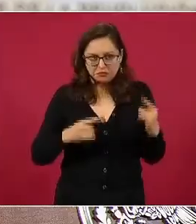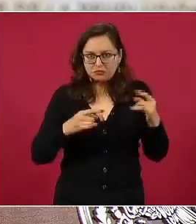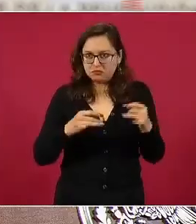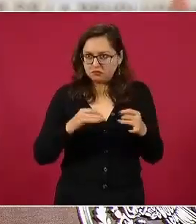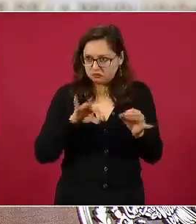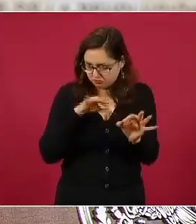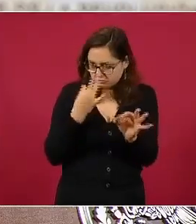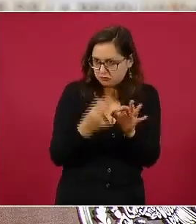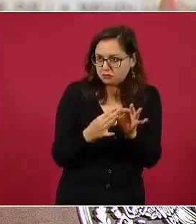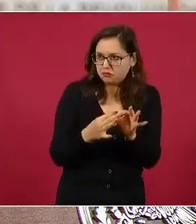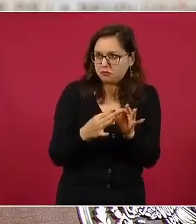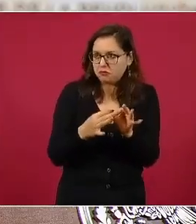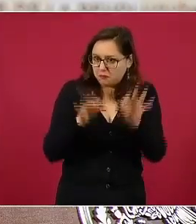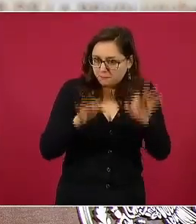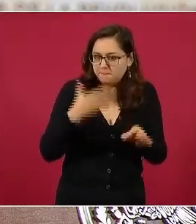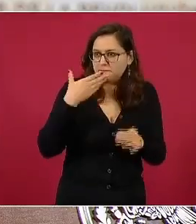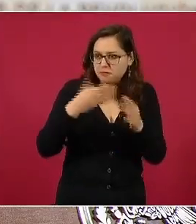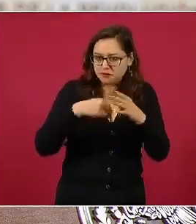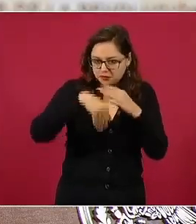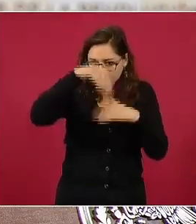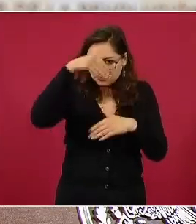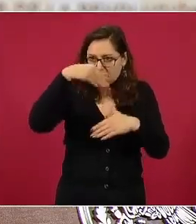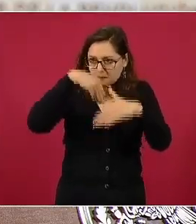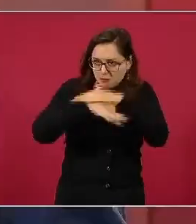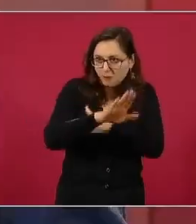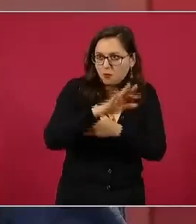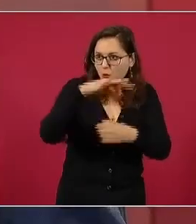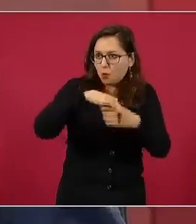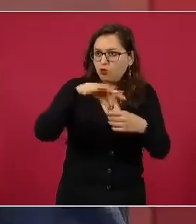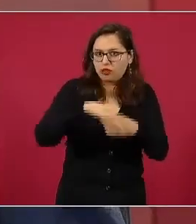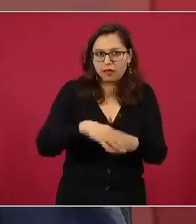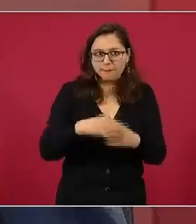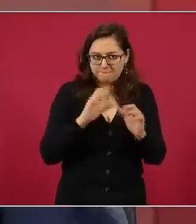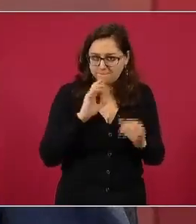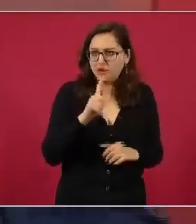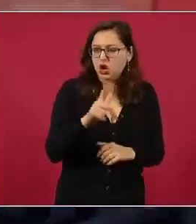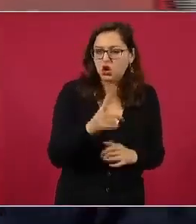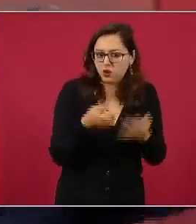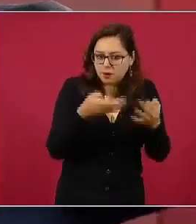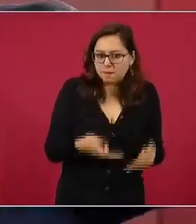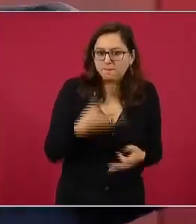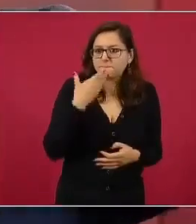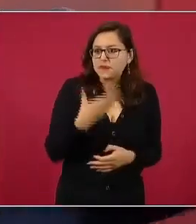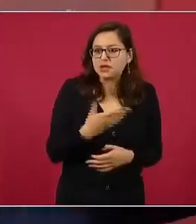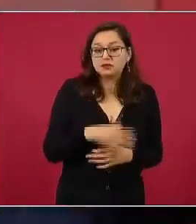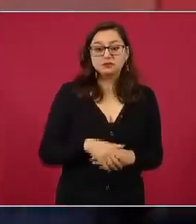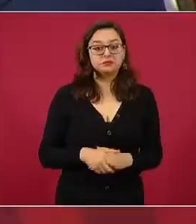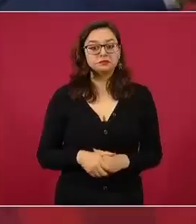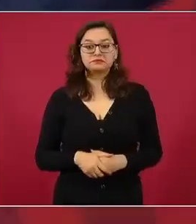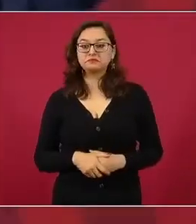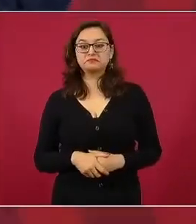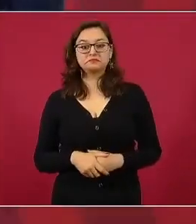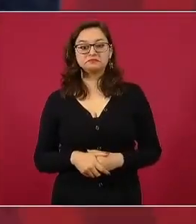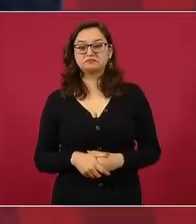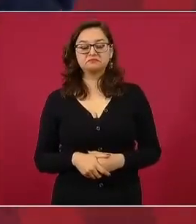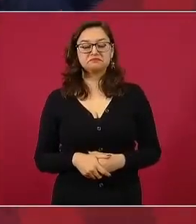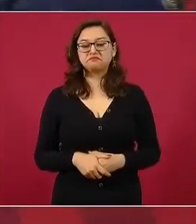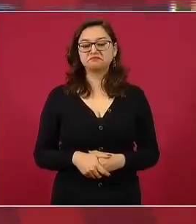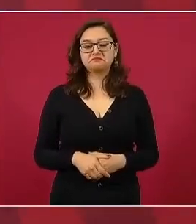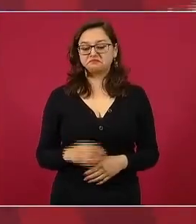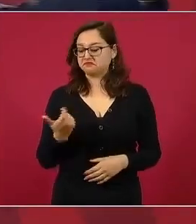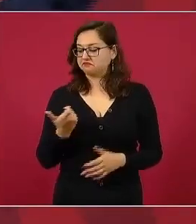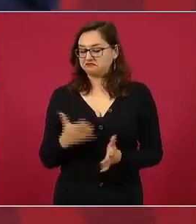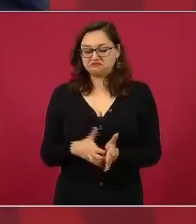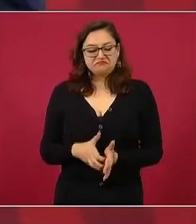para poder instalar más casillas, o llamar a las autoridades y a